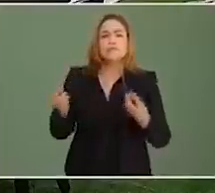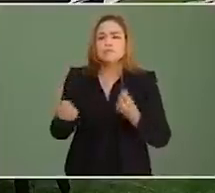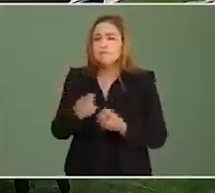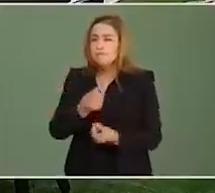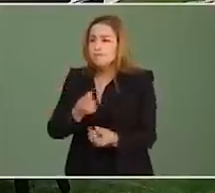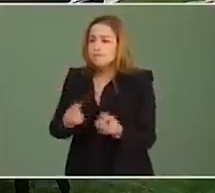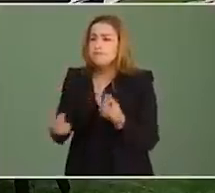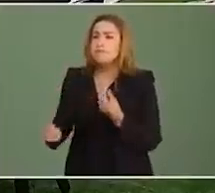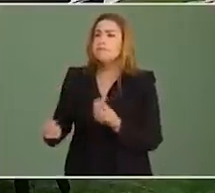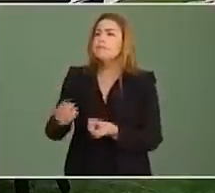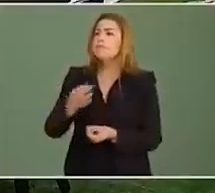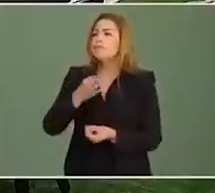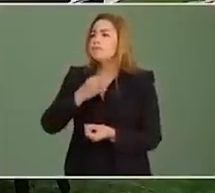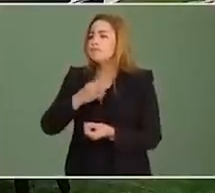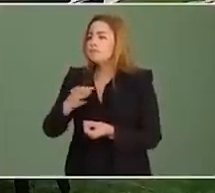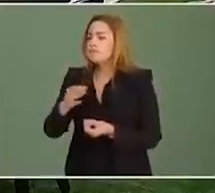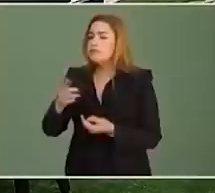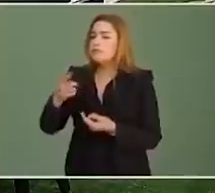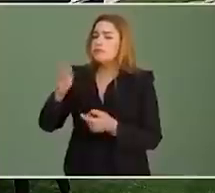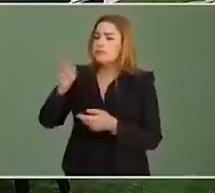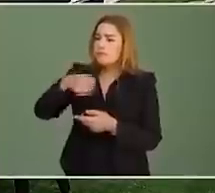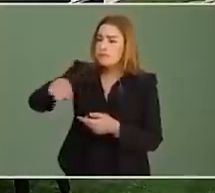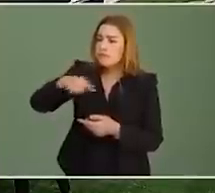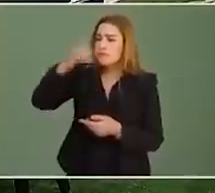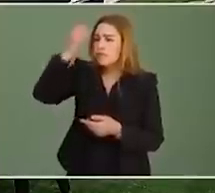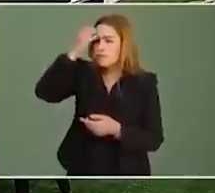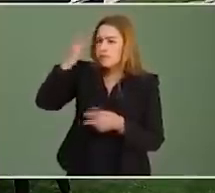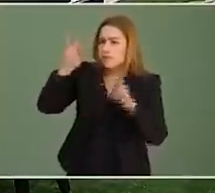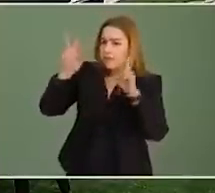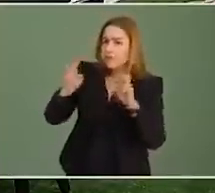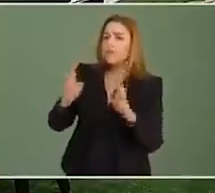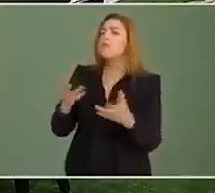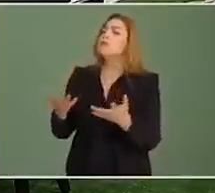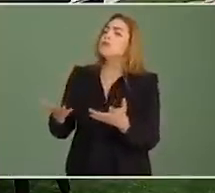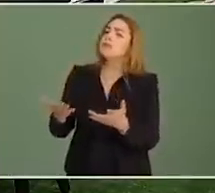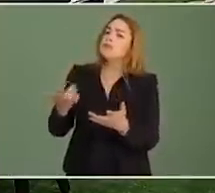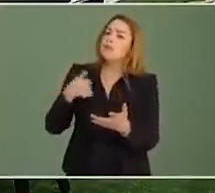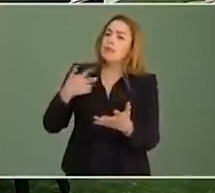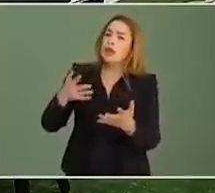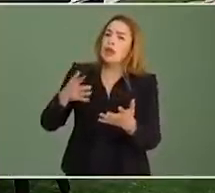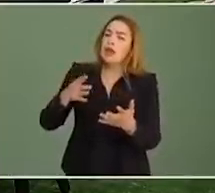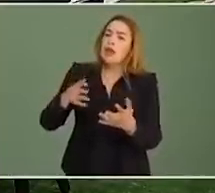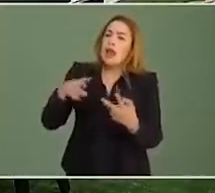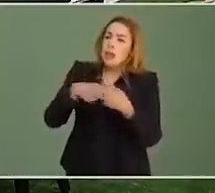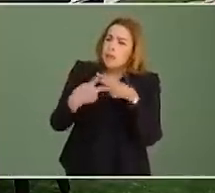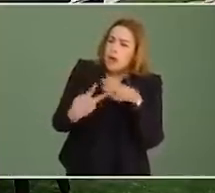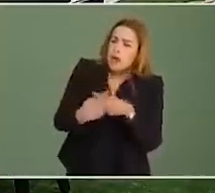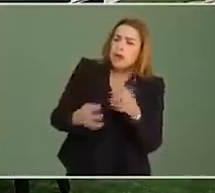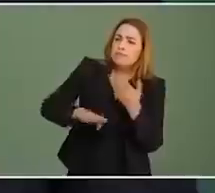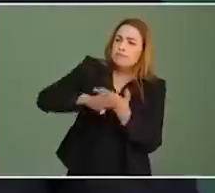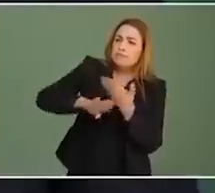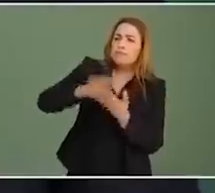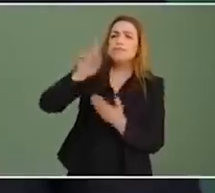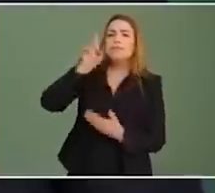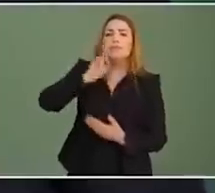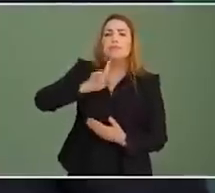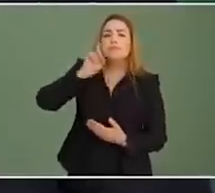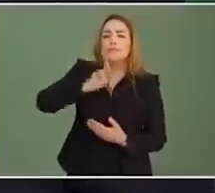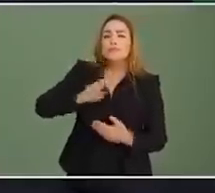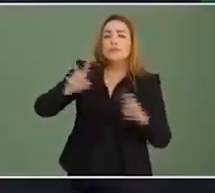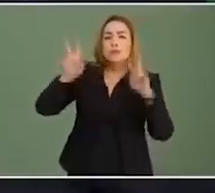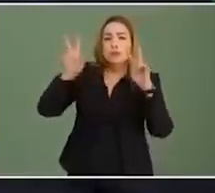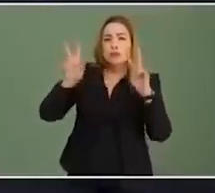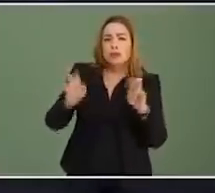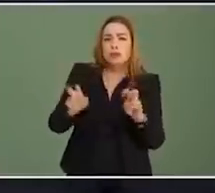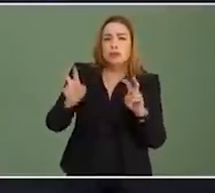estos temas de feminicidio porque también tenemos que resolver ya se lo había comentó al presidente el tema de la